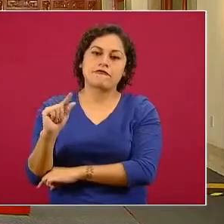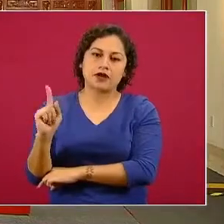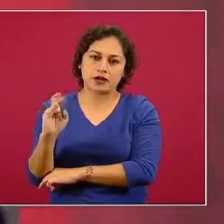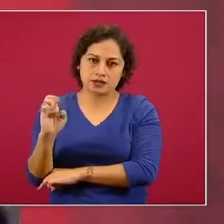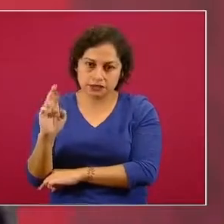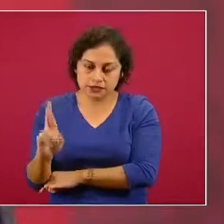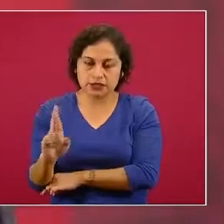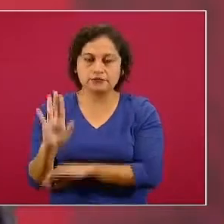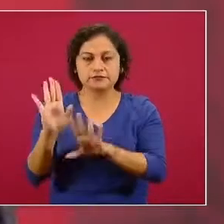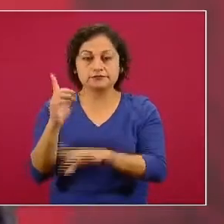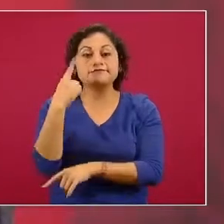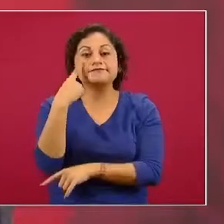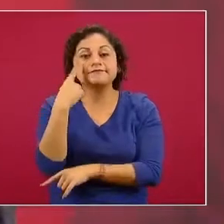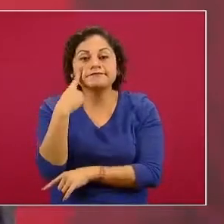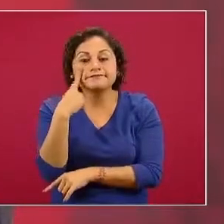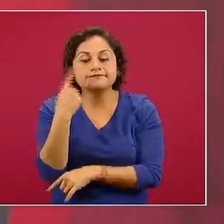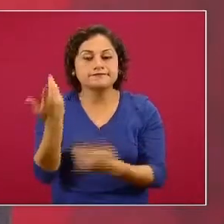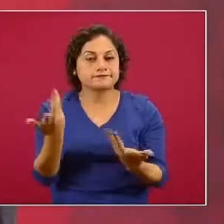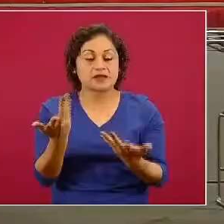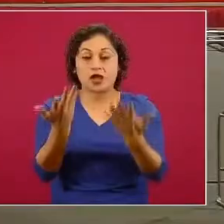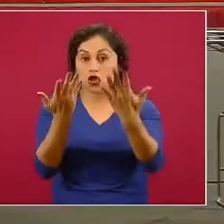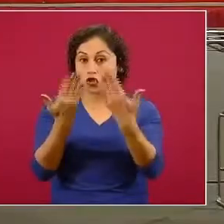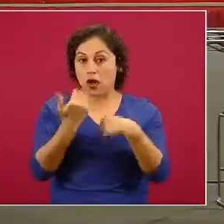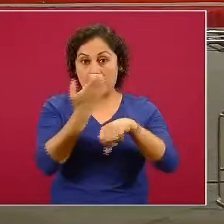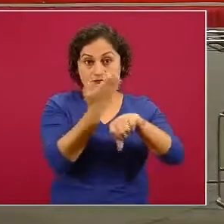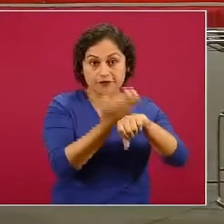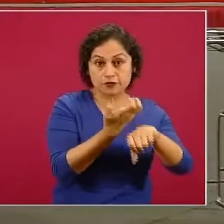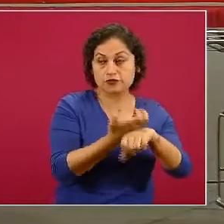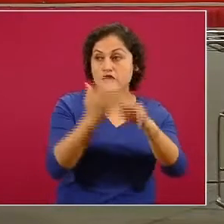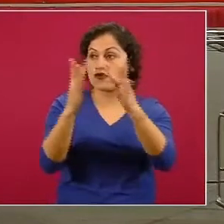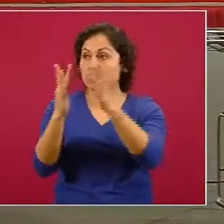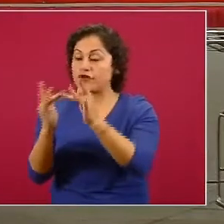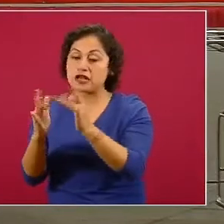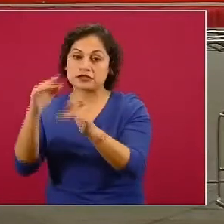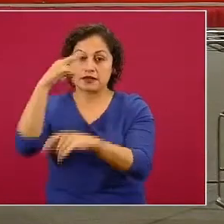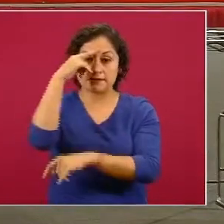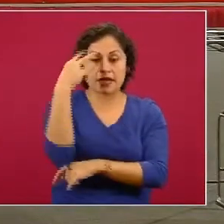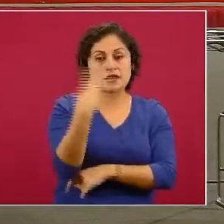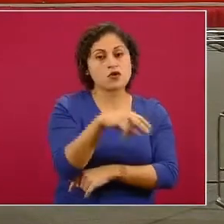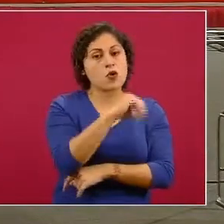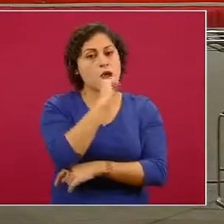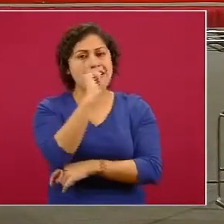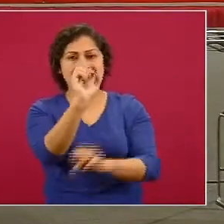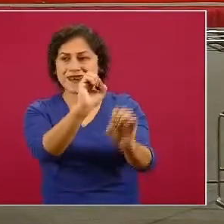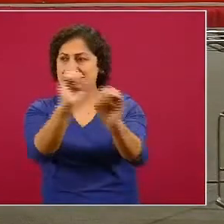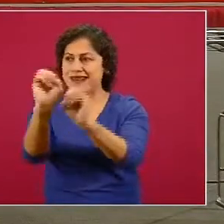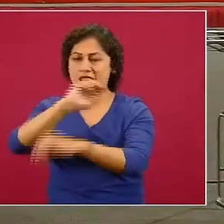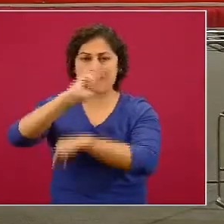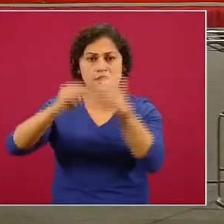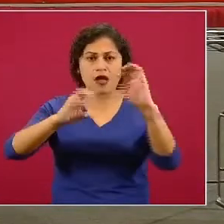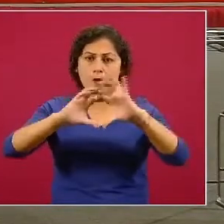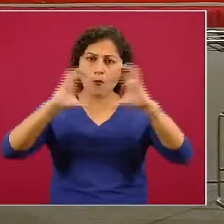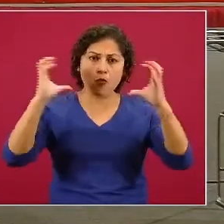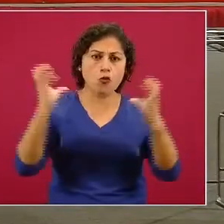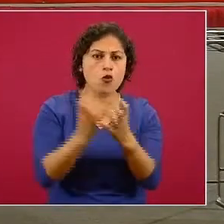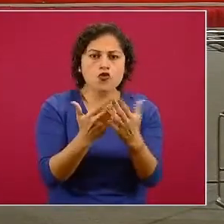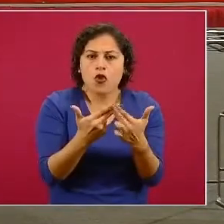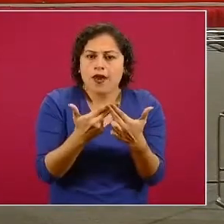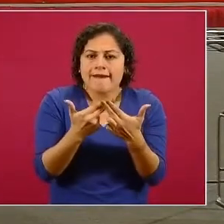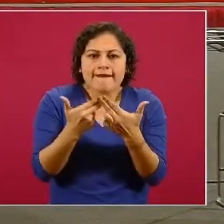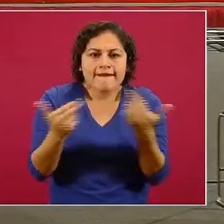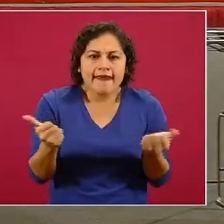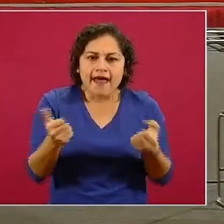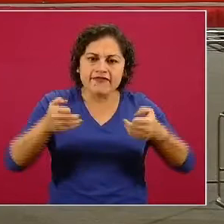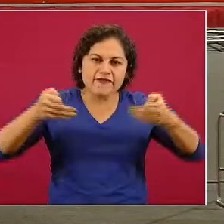ni Estados Unidos, ni Alemania, ni Francia, ni España, ni nadie en el mundo una red de ultracongelación. ¿Por qué razón? Porque nunca